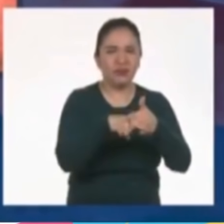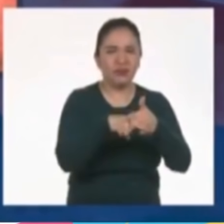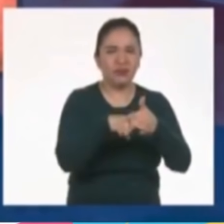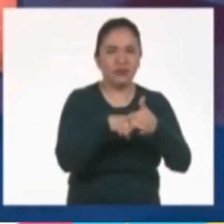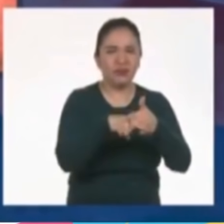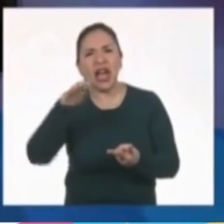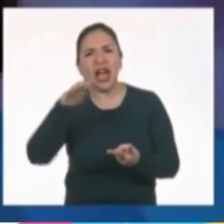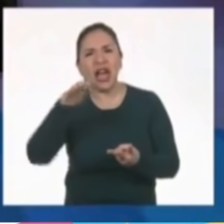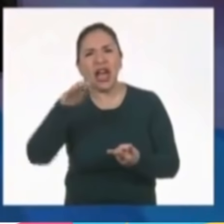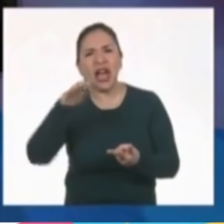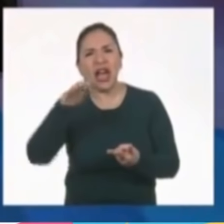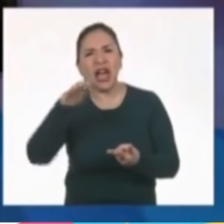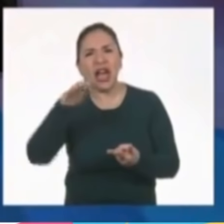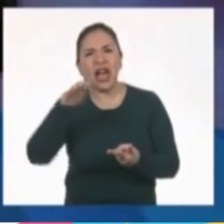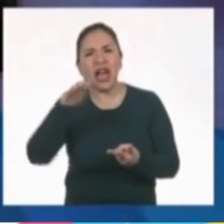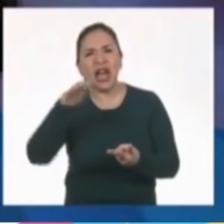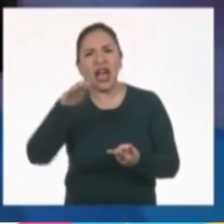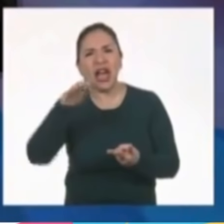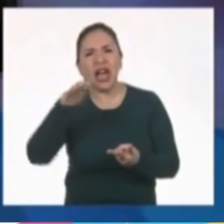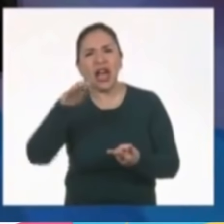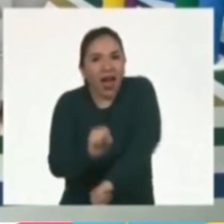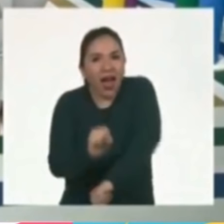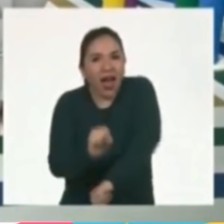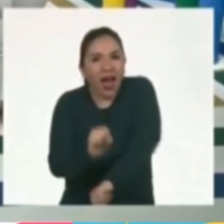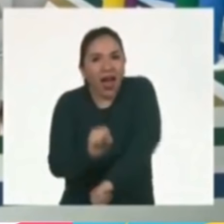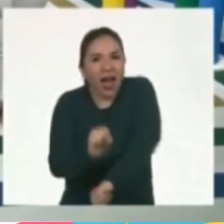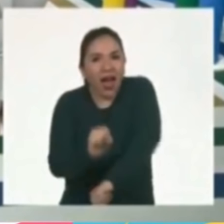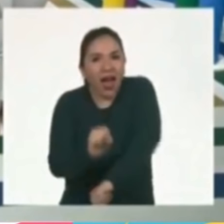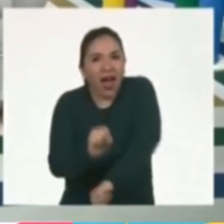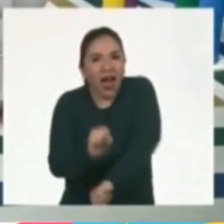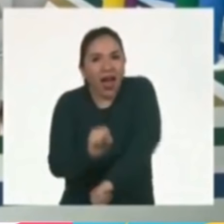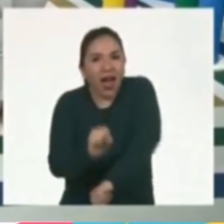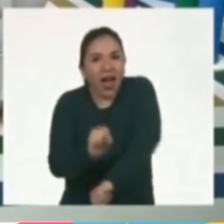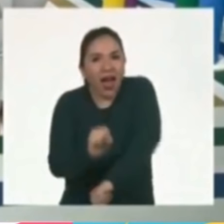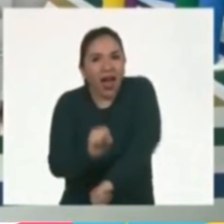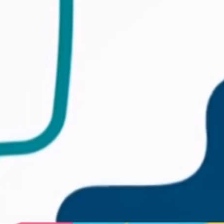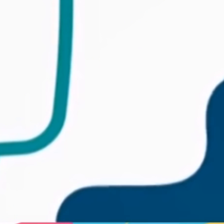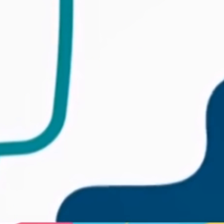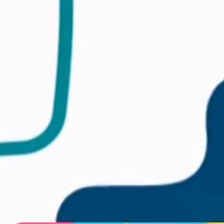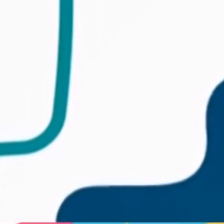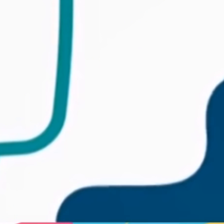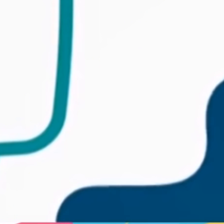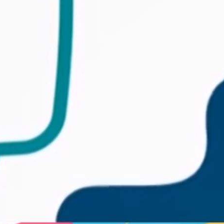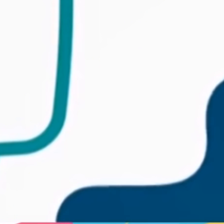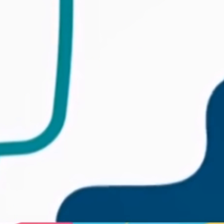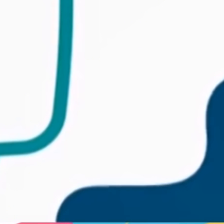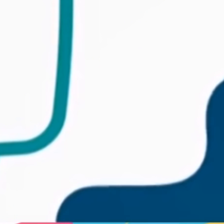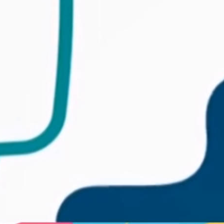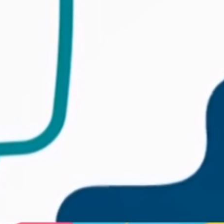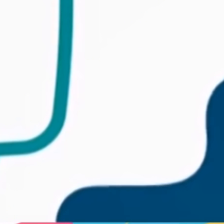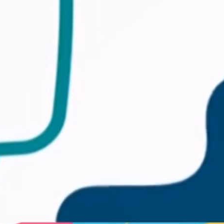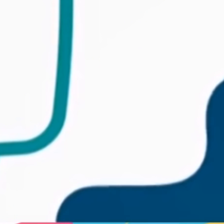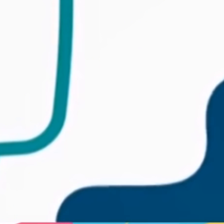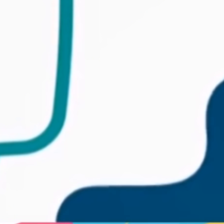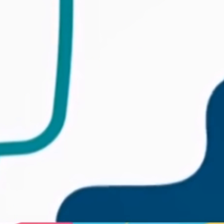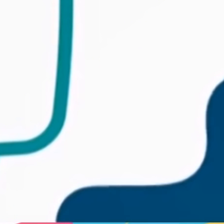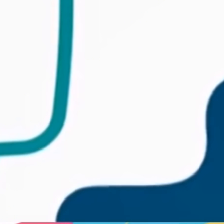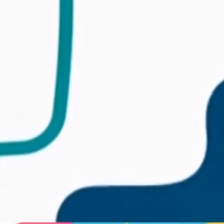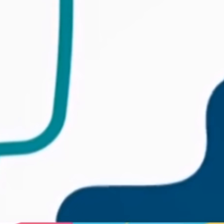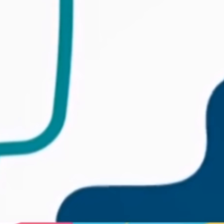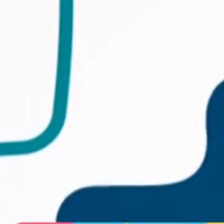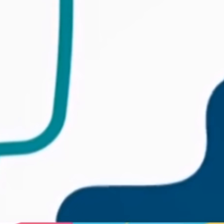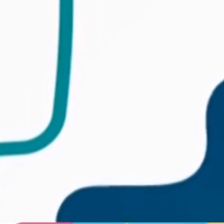algunas escenas de la obra de Julio César. La obra trágica sirve para evitar tragedias en la realidad. Seguimos con